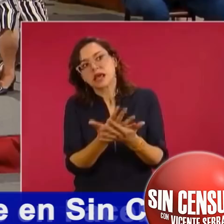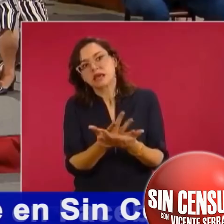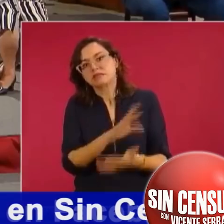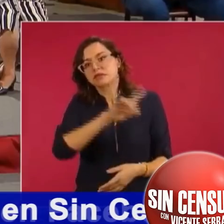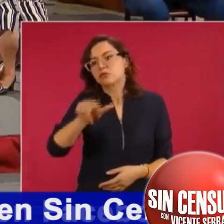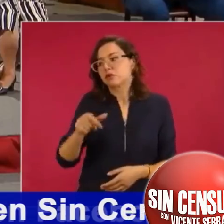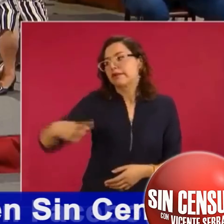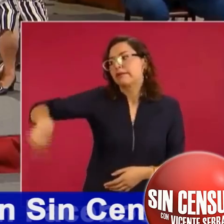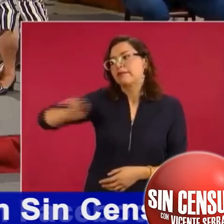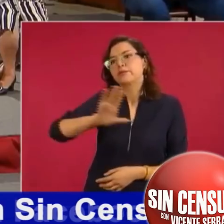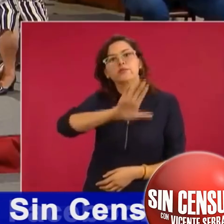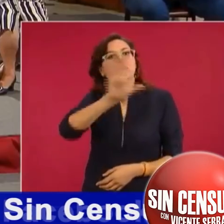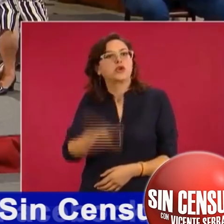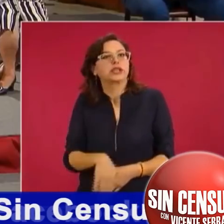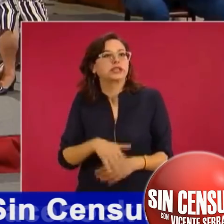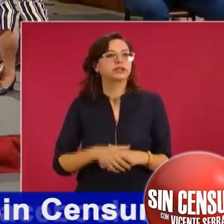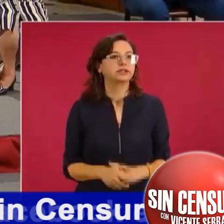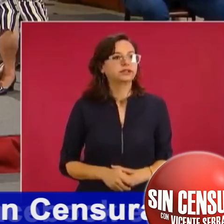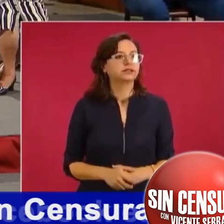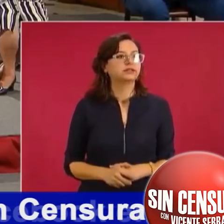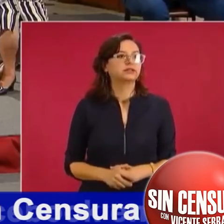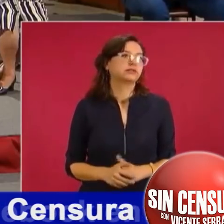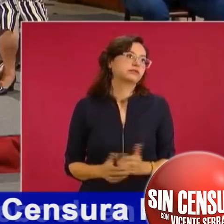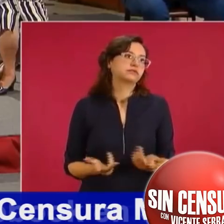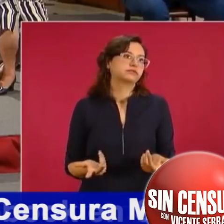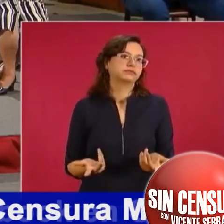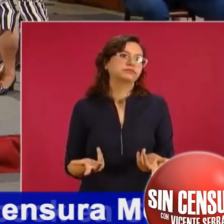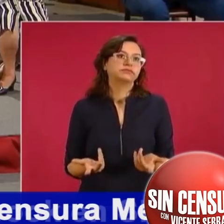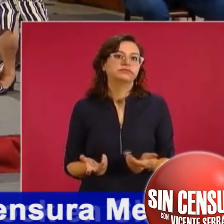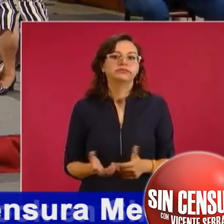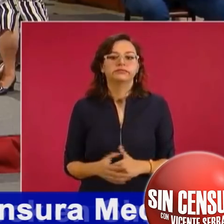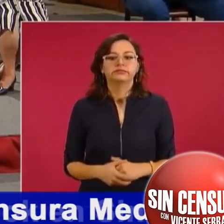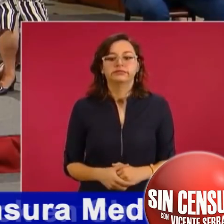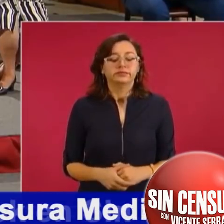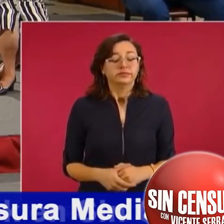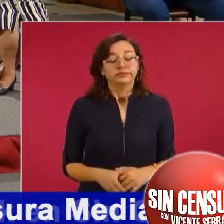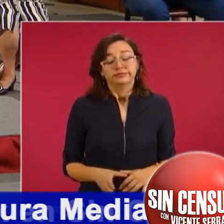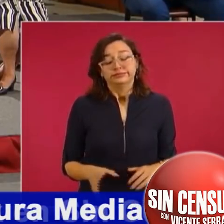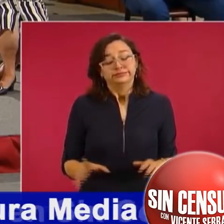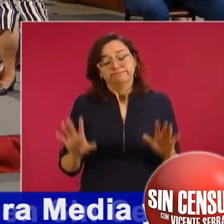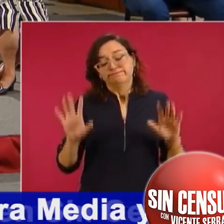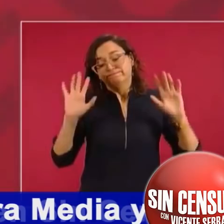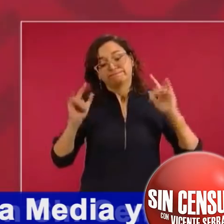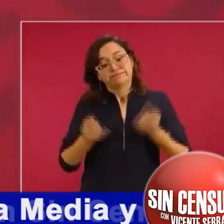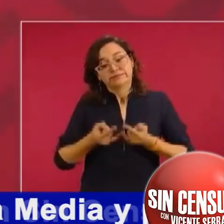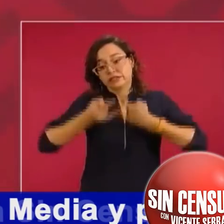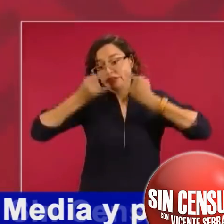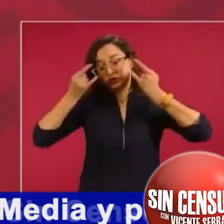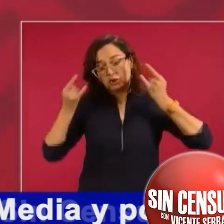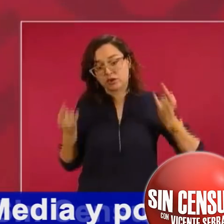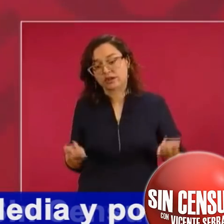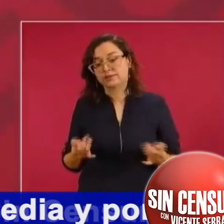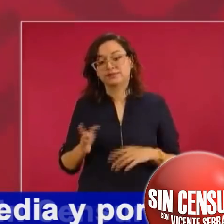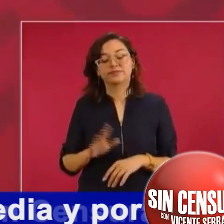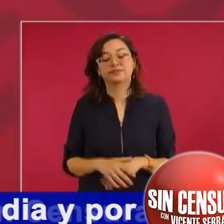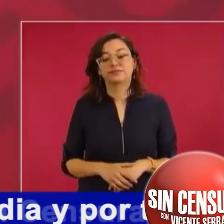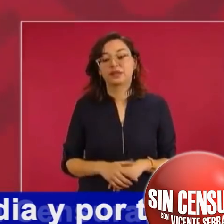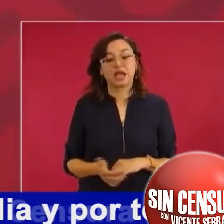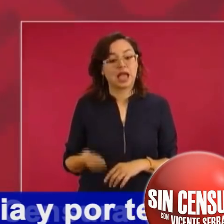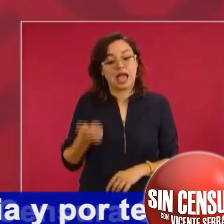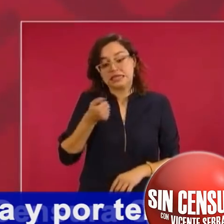como decía Keynes. Pero en fin, era y sigue siendo, todavía